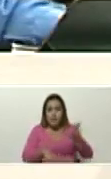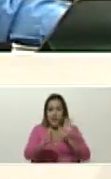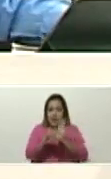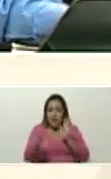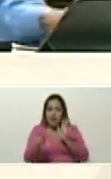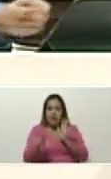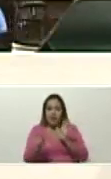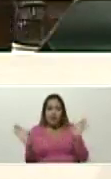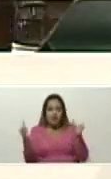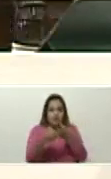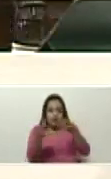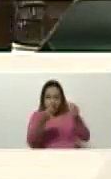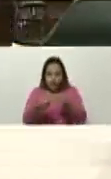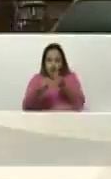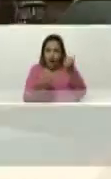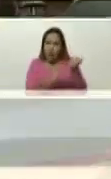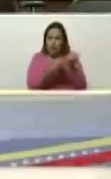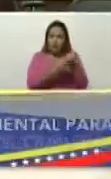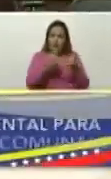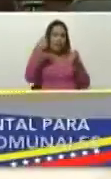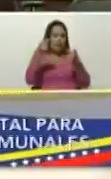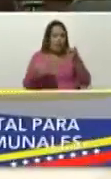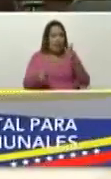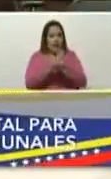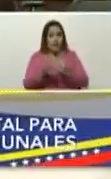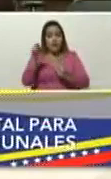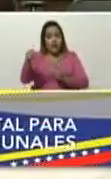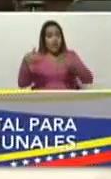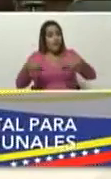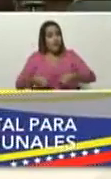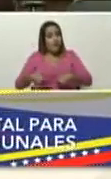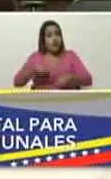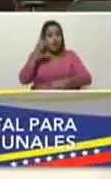etcétera. Lo cierto es que este esfuerzo tiene que